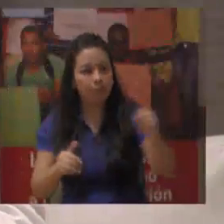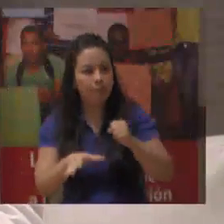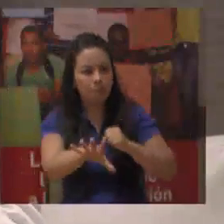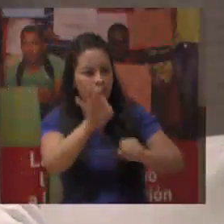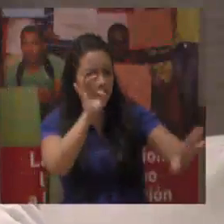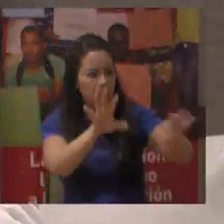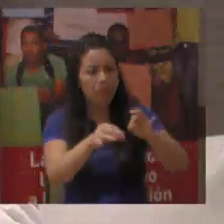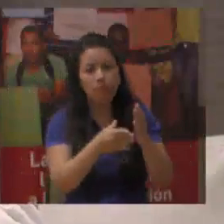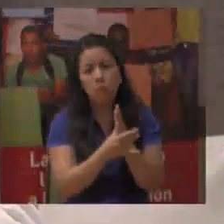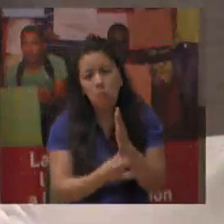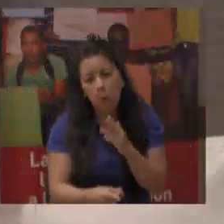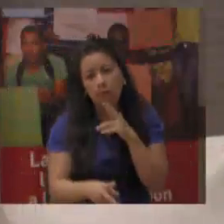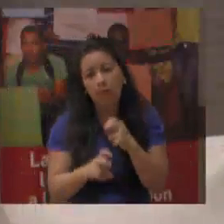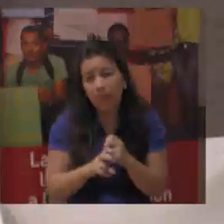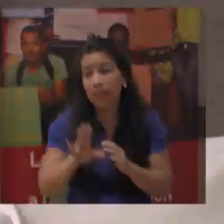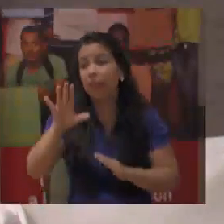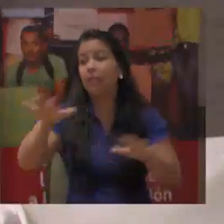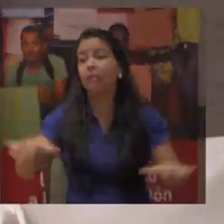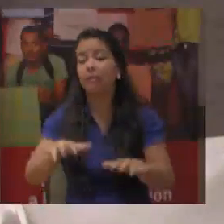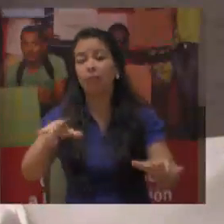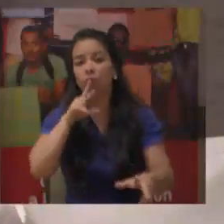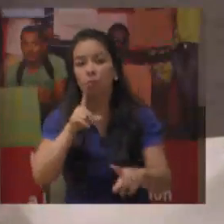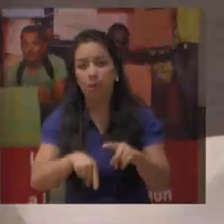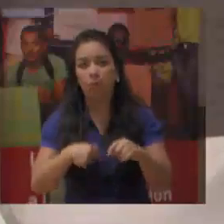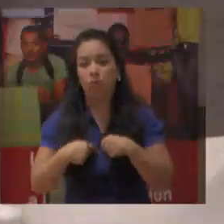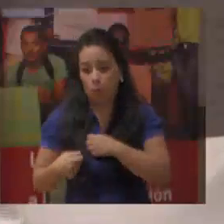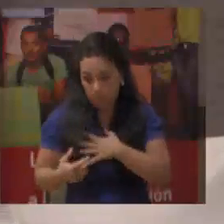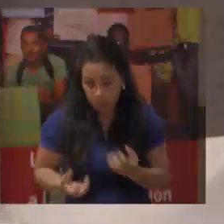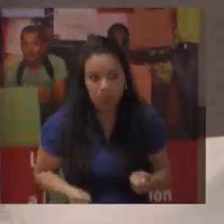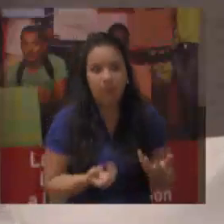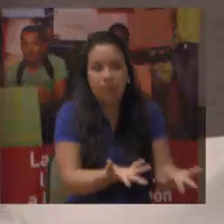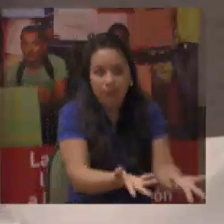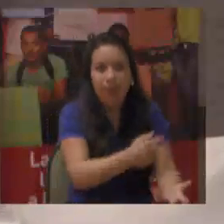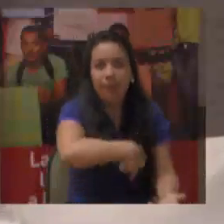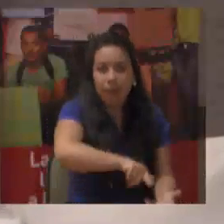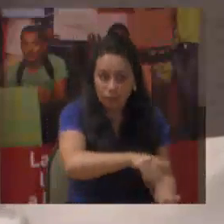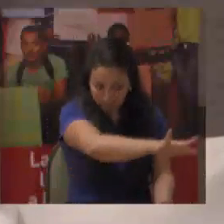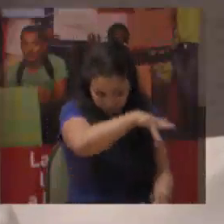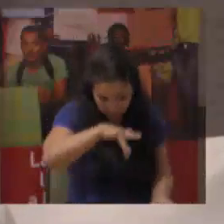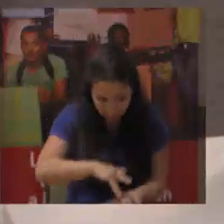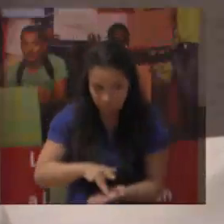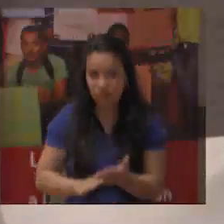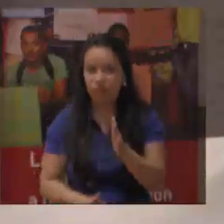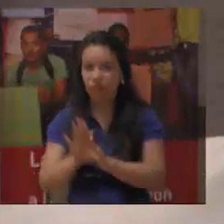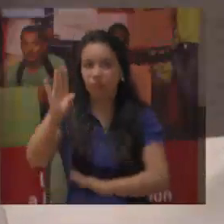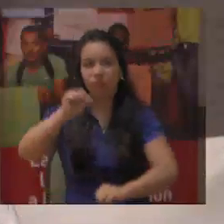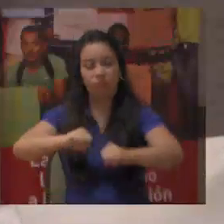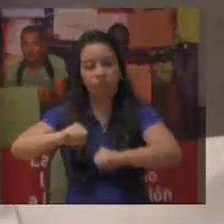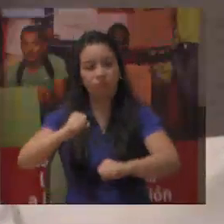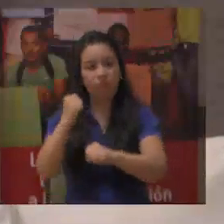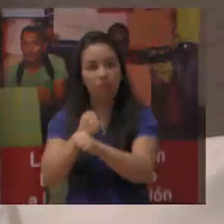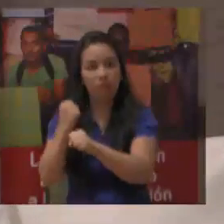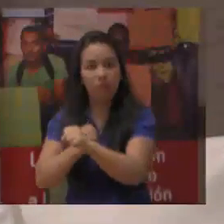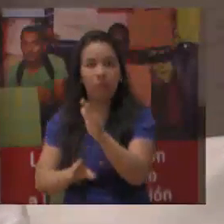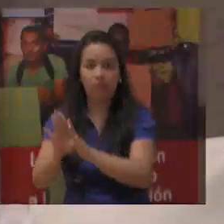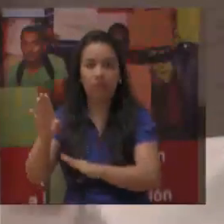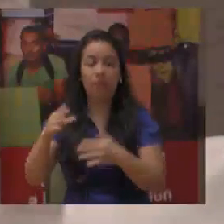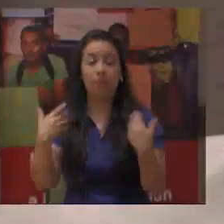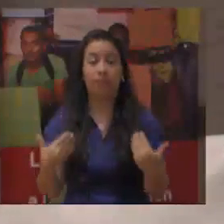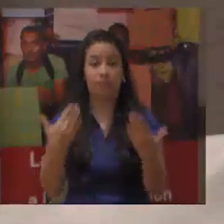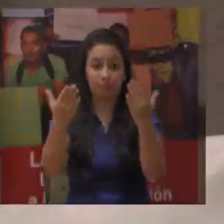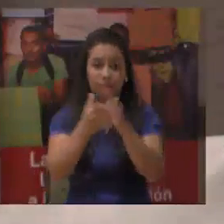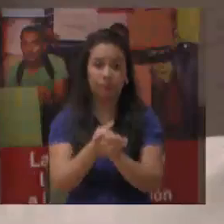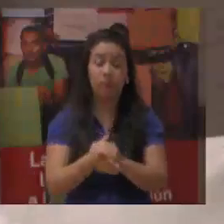gordiano en educación y en formación? Fíjense que aquí me podía quedar describiendo